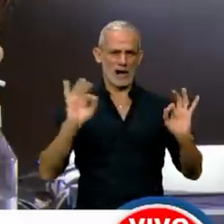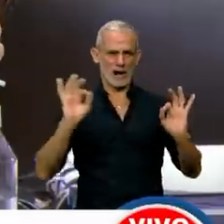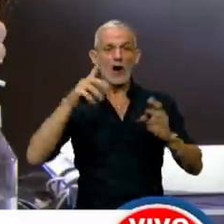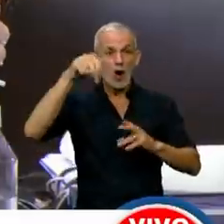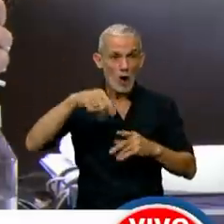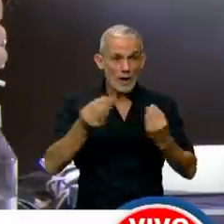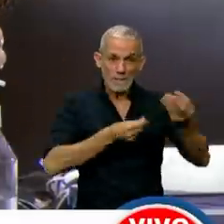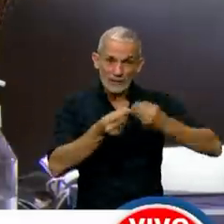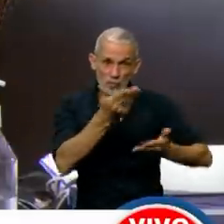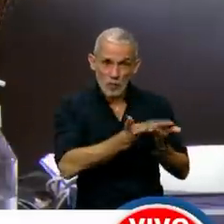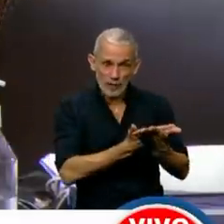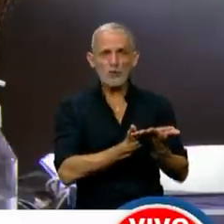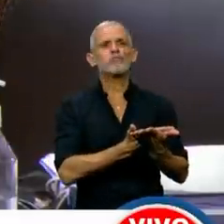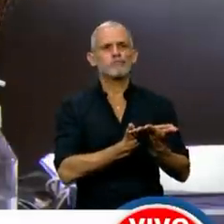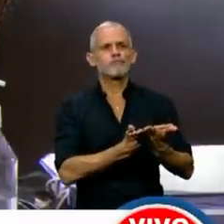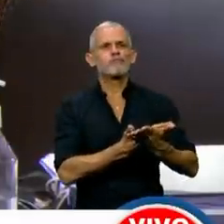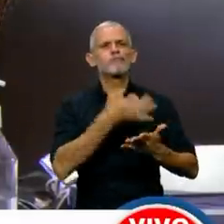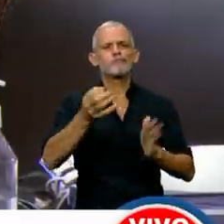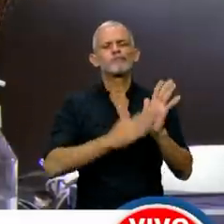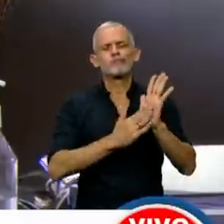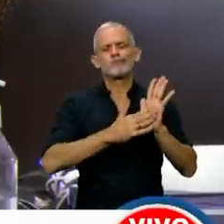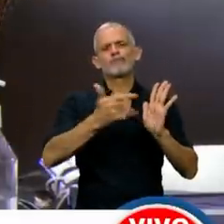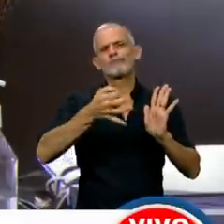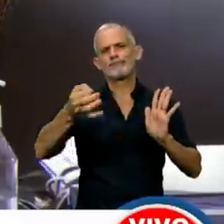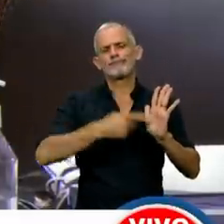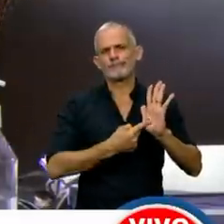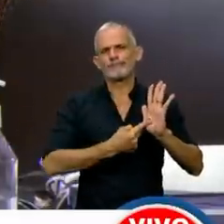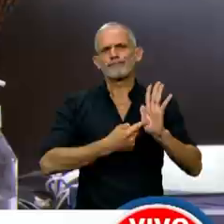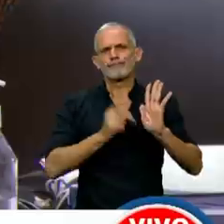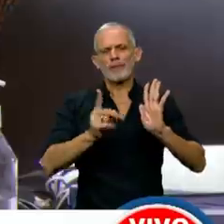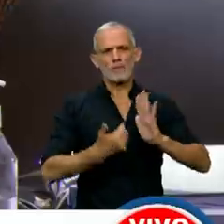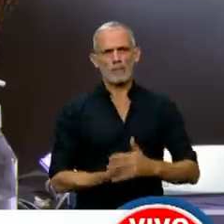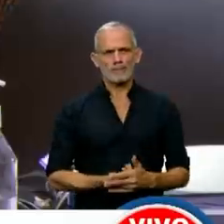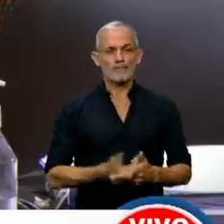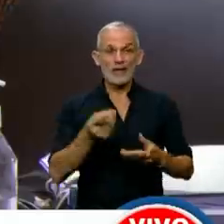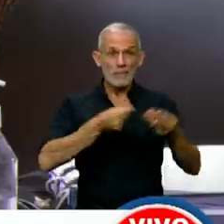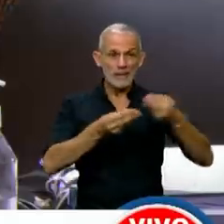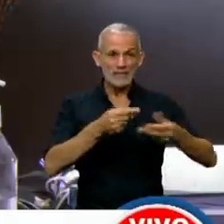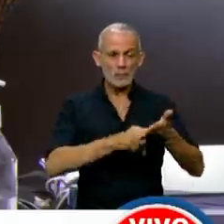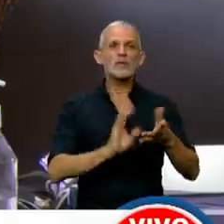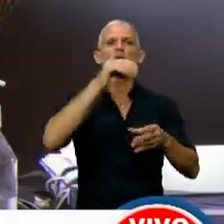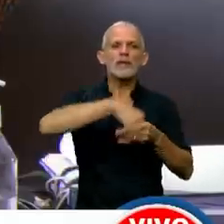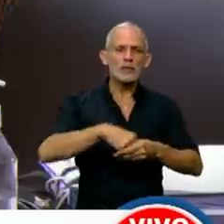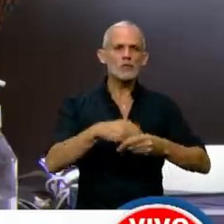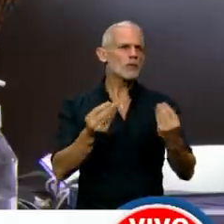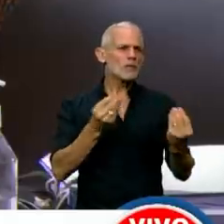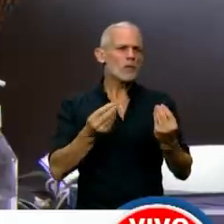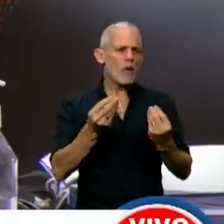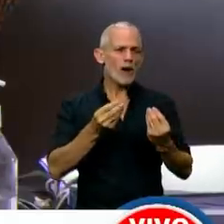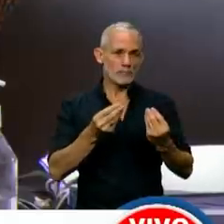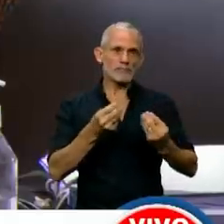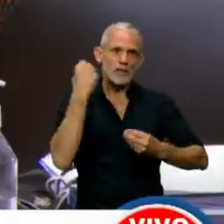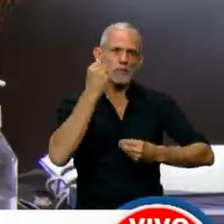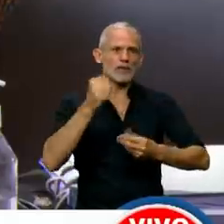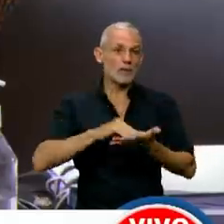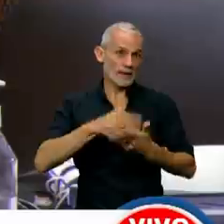este presupuesto es una muestra clara de ello este presupuesto incluye iniciativas claves